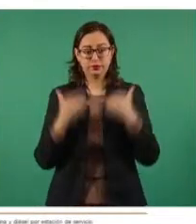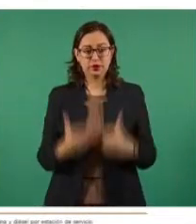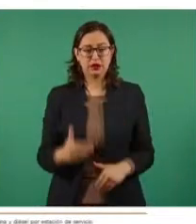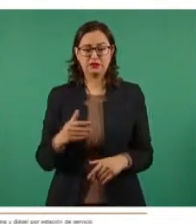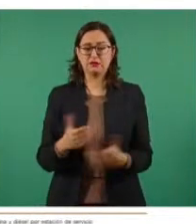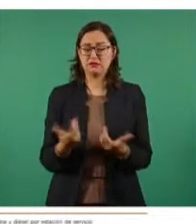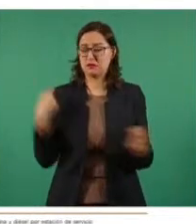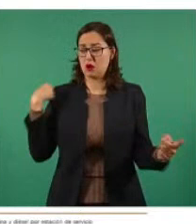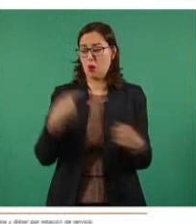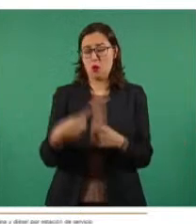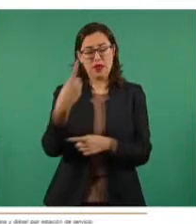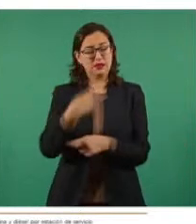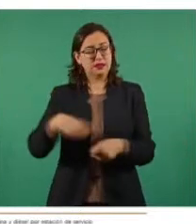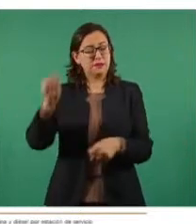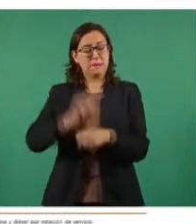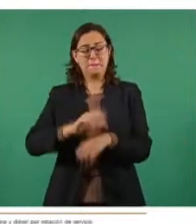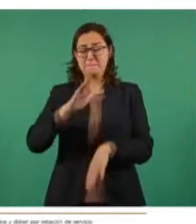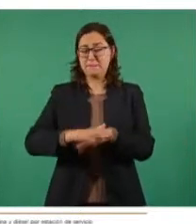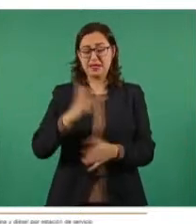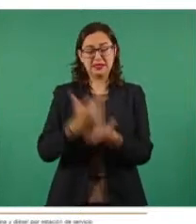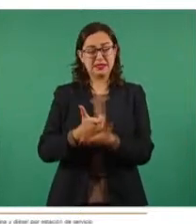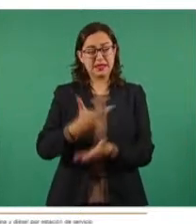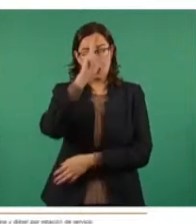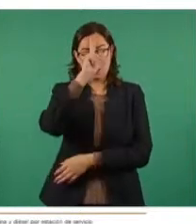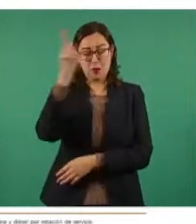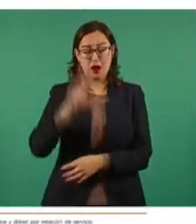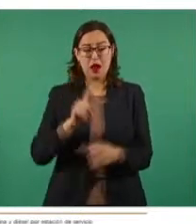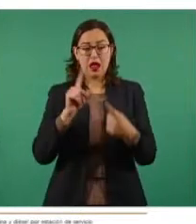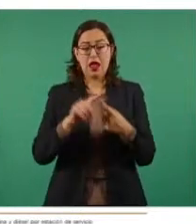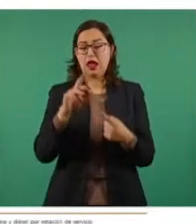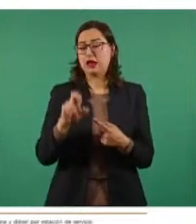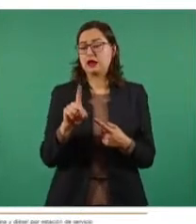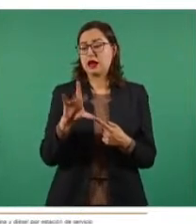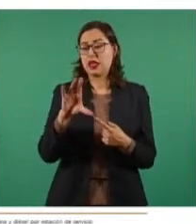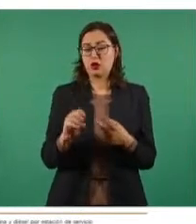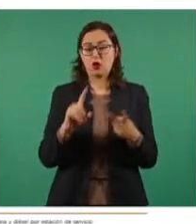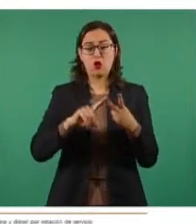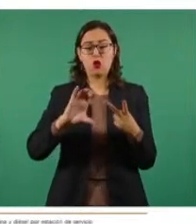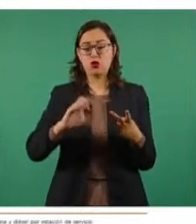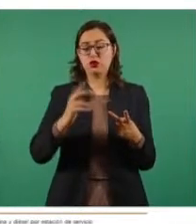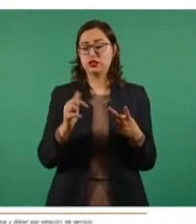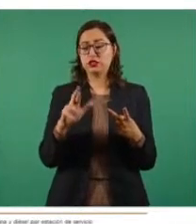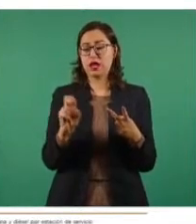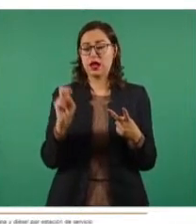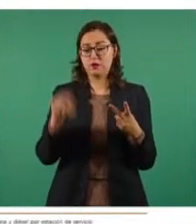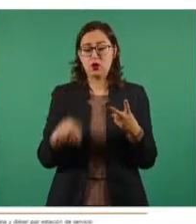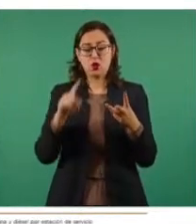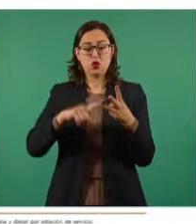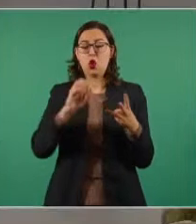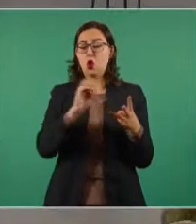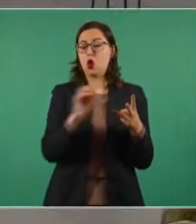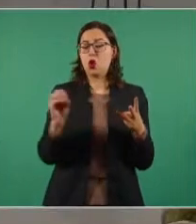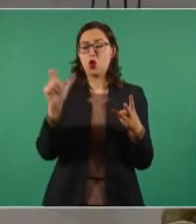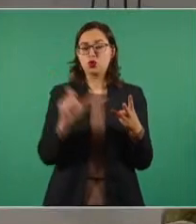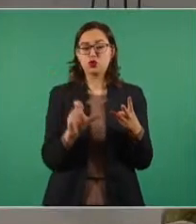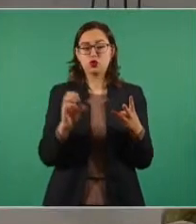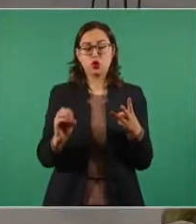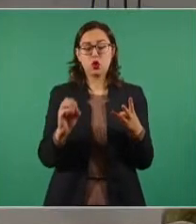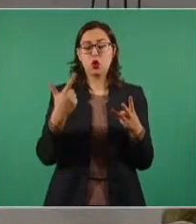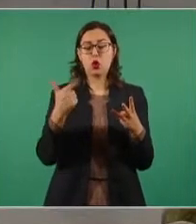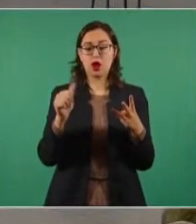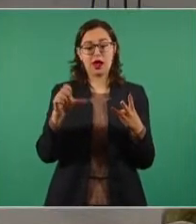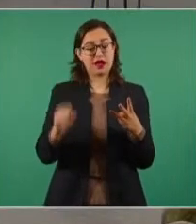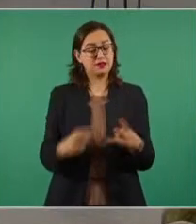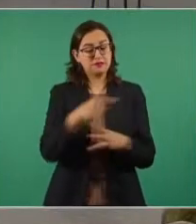caro en esta semana fue redco chevron y oxxo gas otra vez se nos subió 8 gas a los más caros